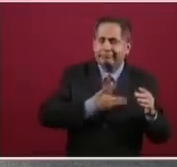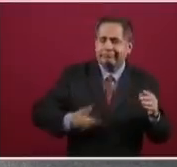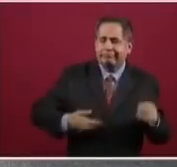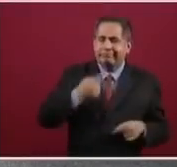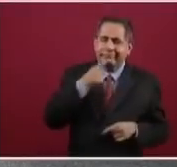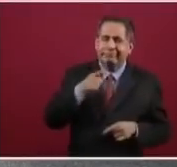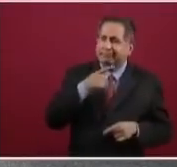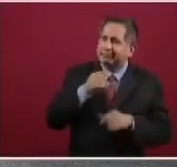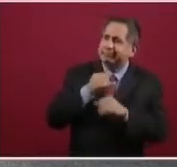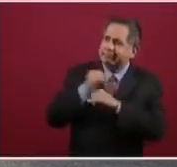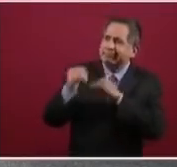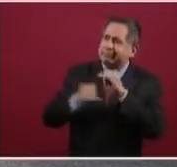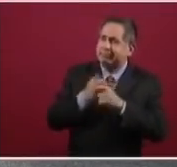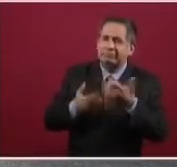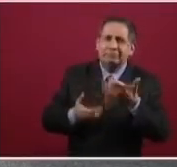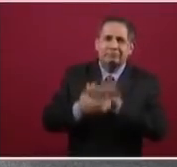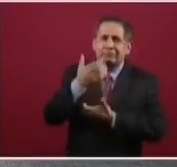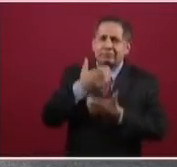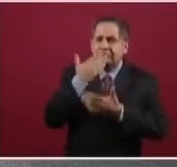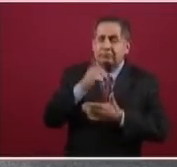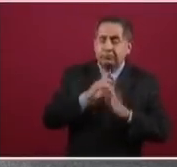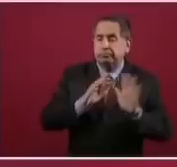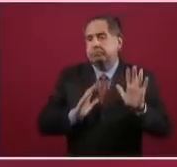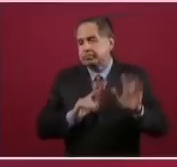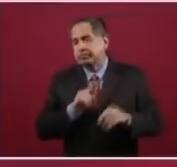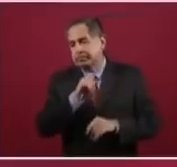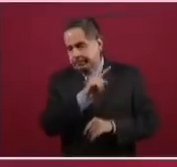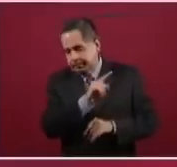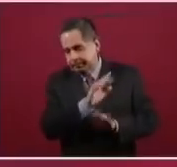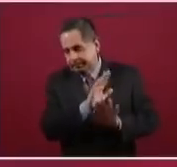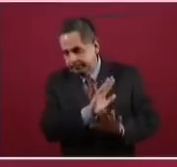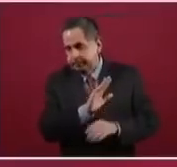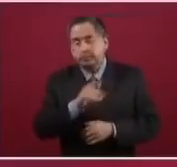tratamiento comercial en la medida en que los